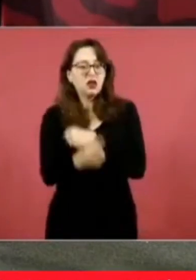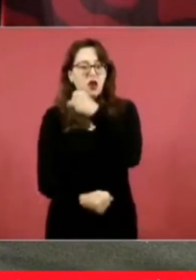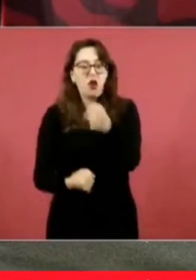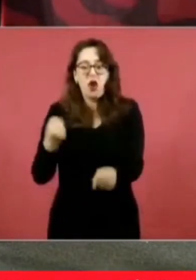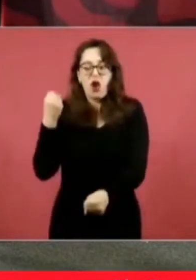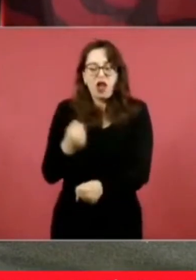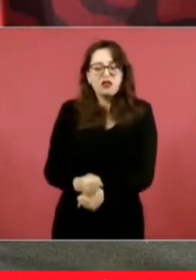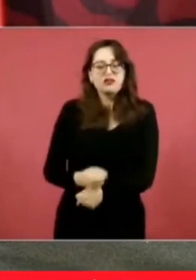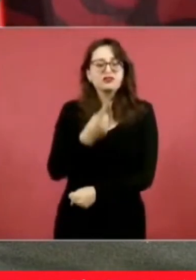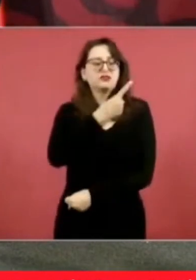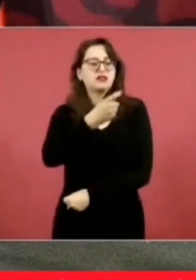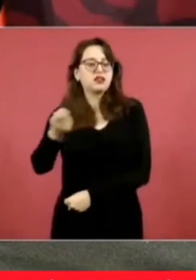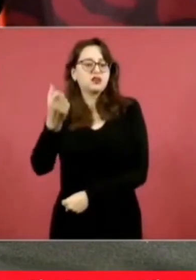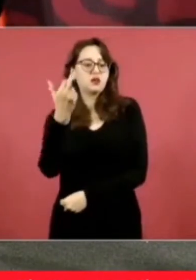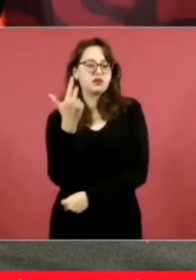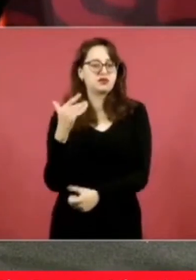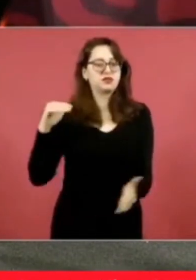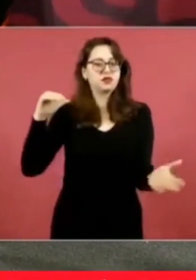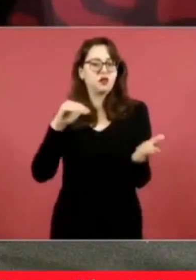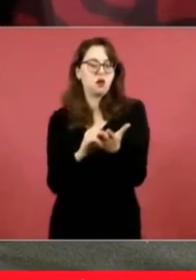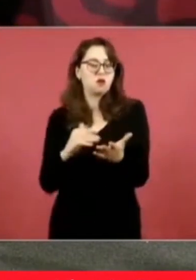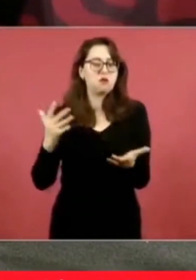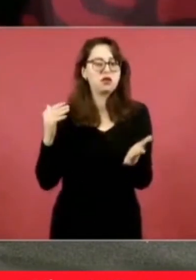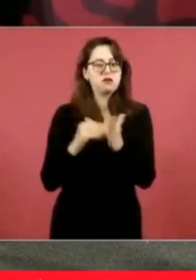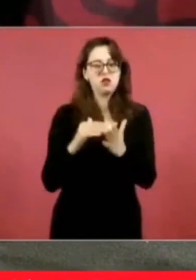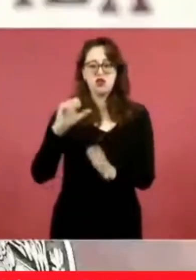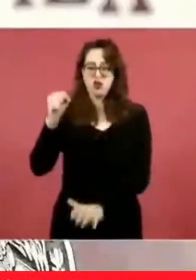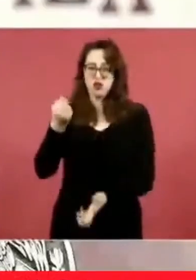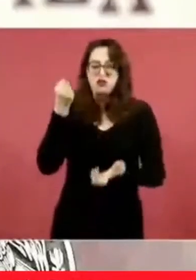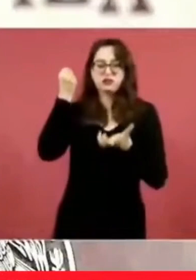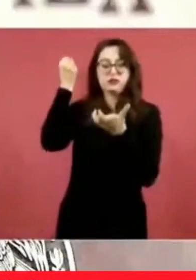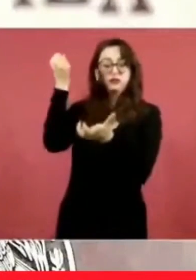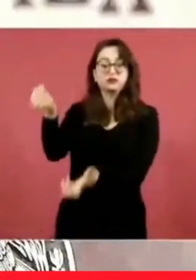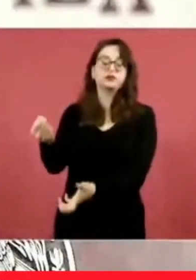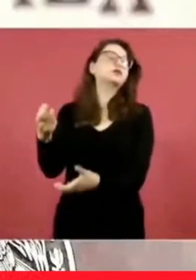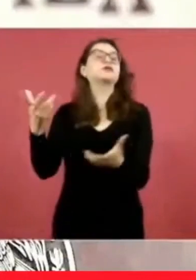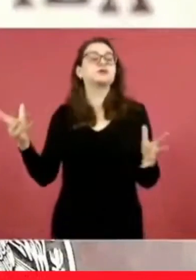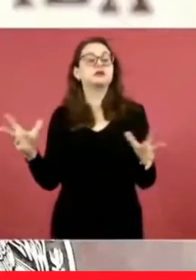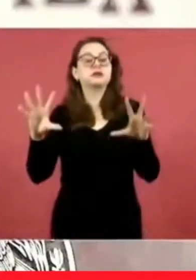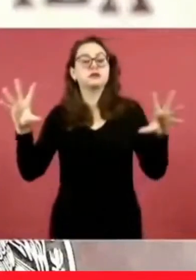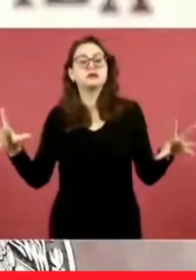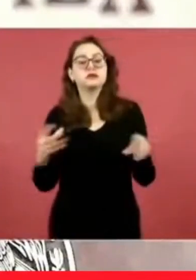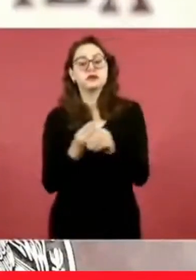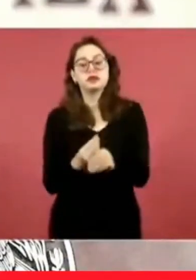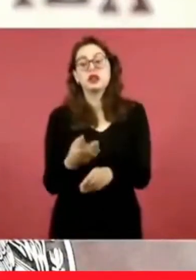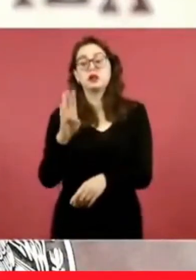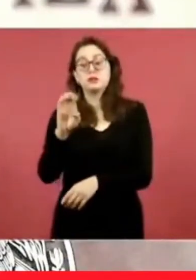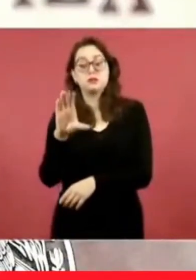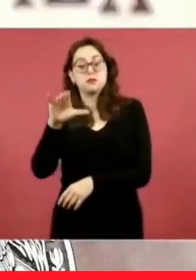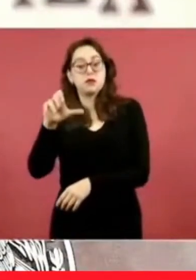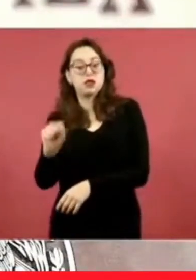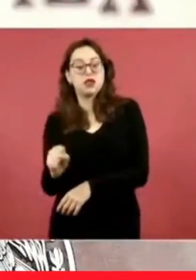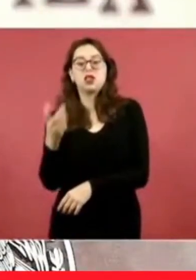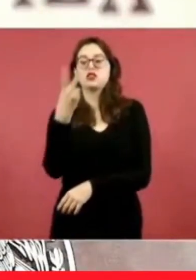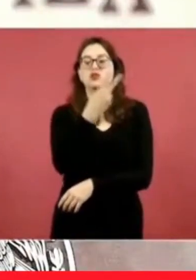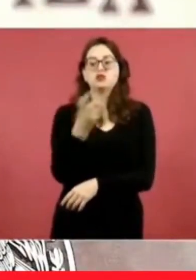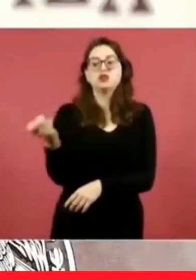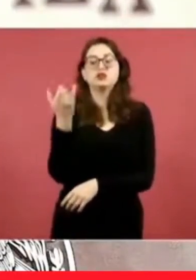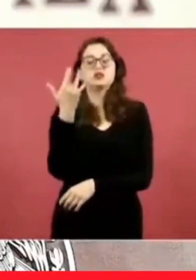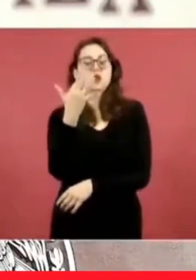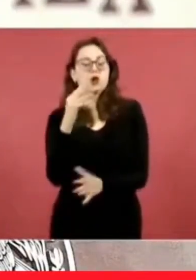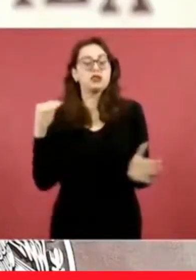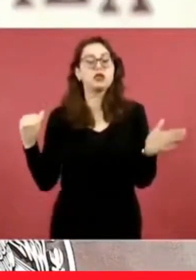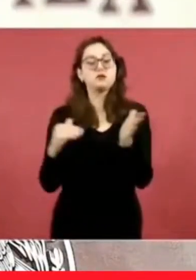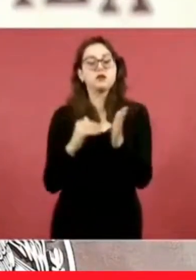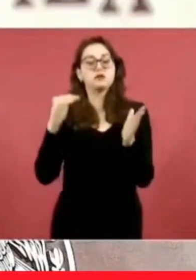que ya va una inversión para la juventud entre 18 y 29 años, de un total de 250 mil millones de pesos.